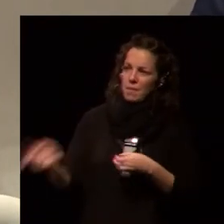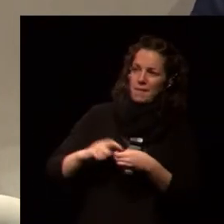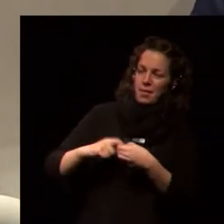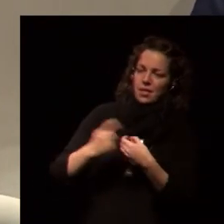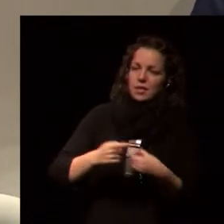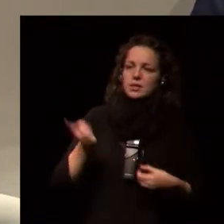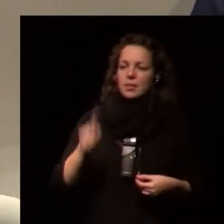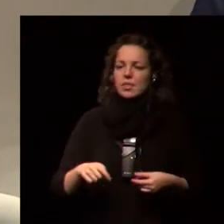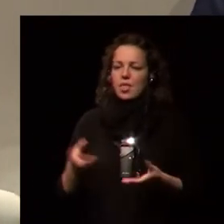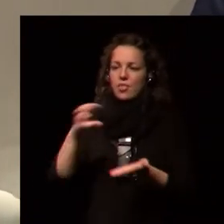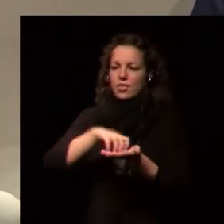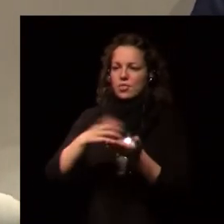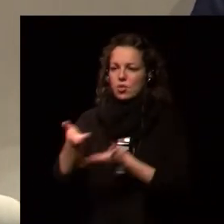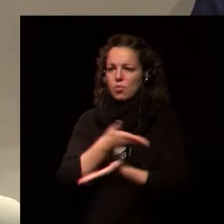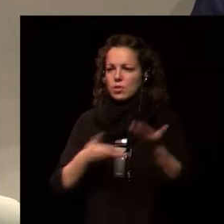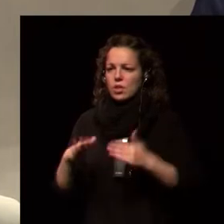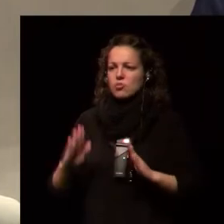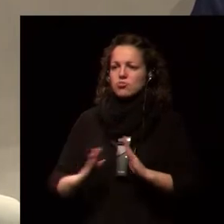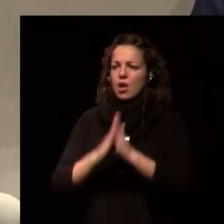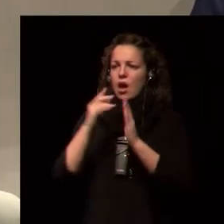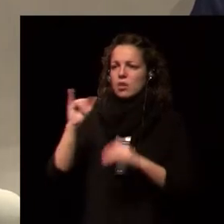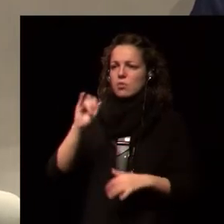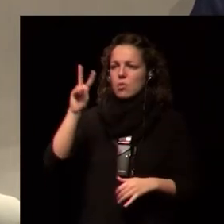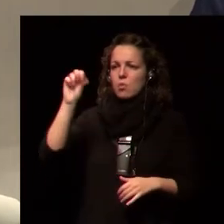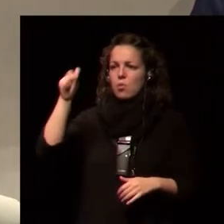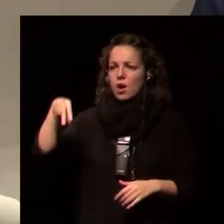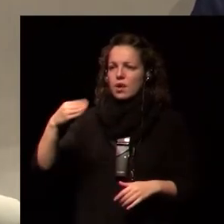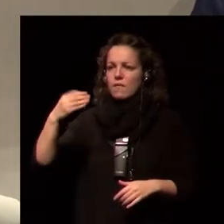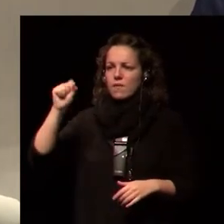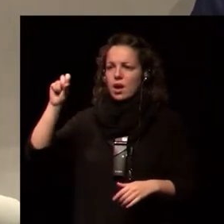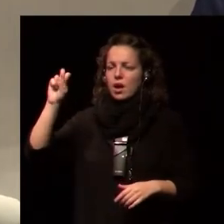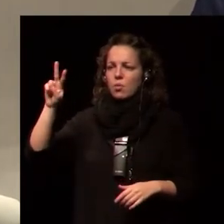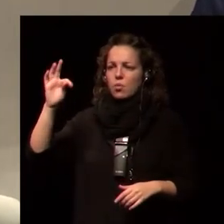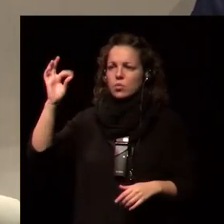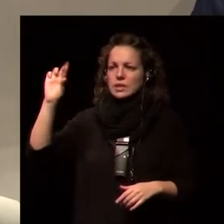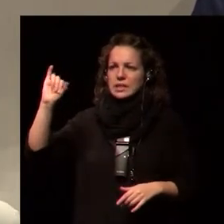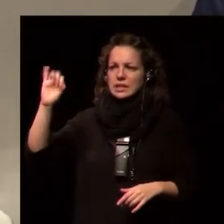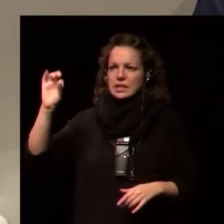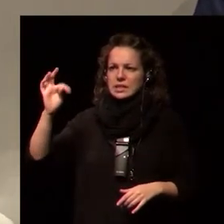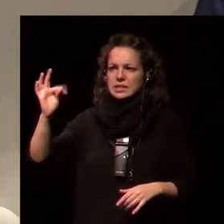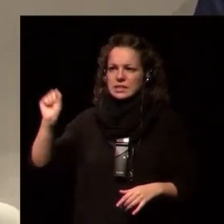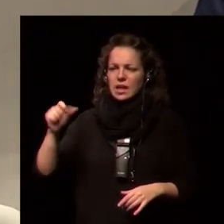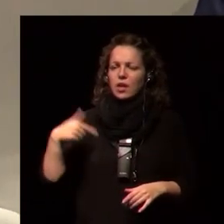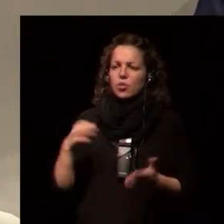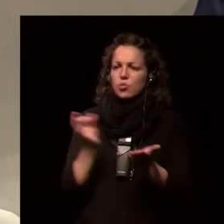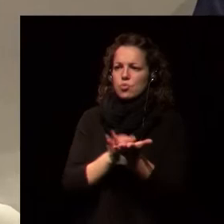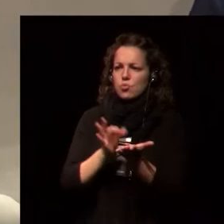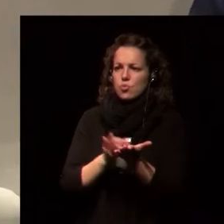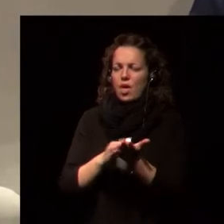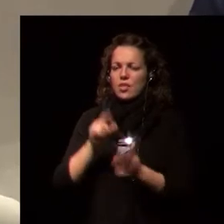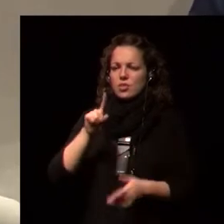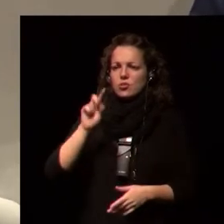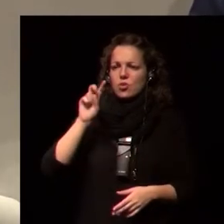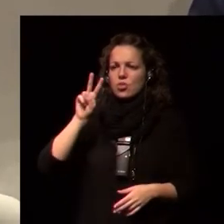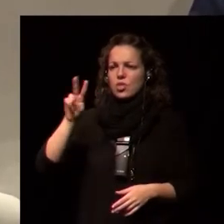centro comunitario en San Juan Bautista en aquel entonces, una pequeña ciudad a 150 kilómetros al sur de